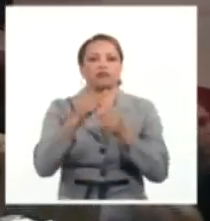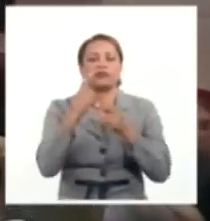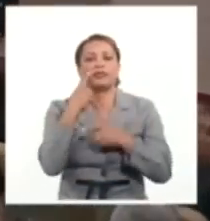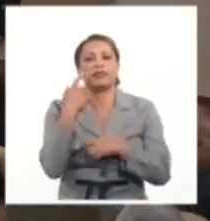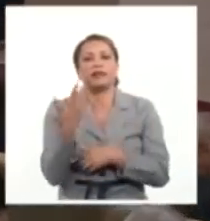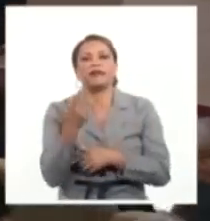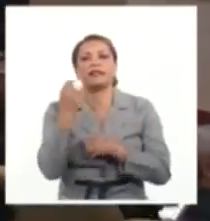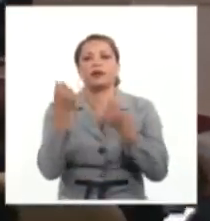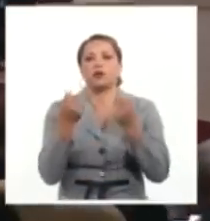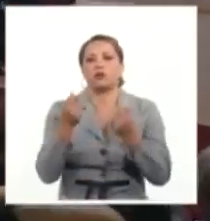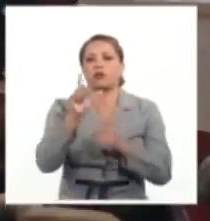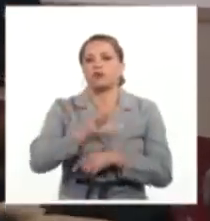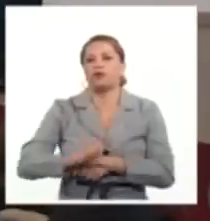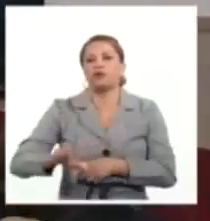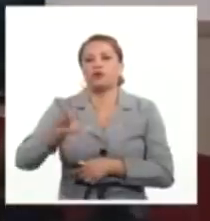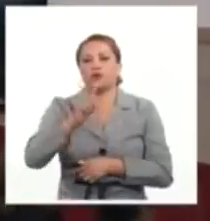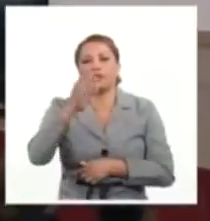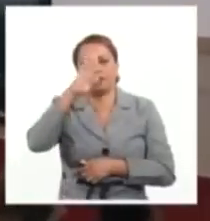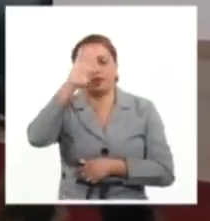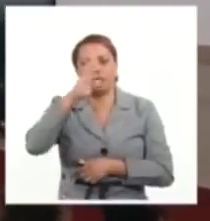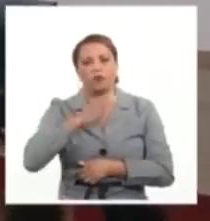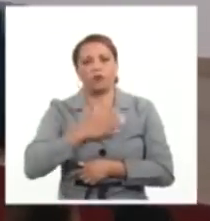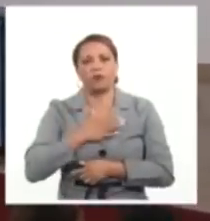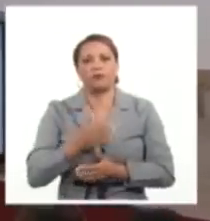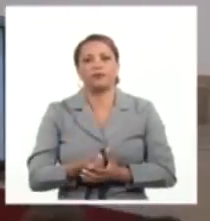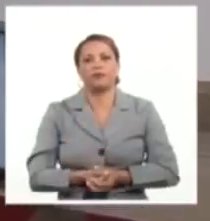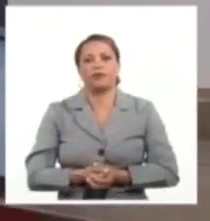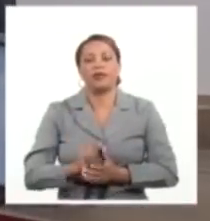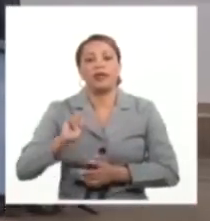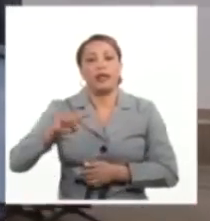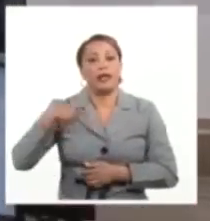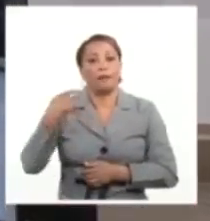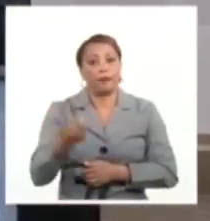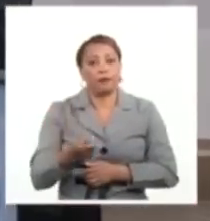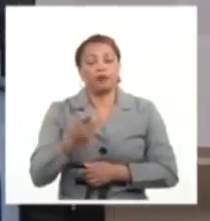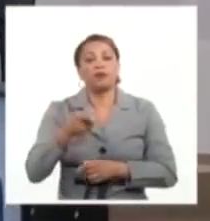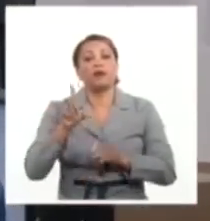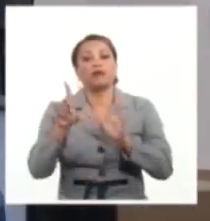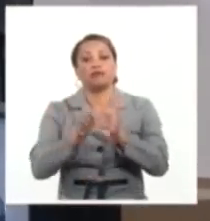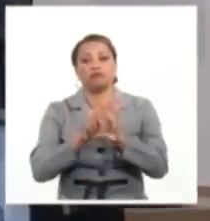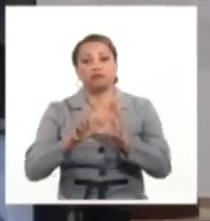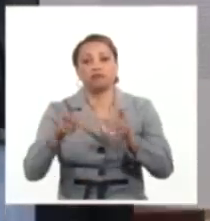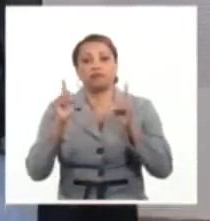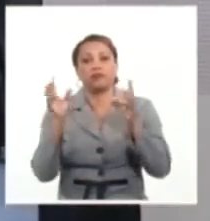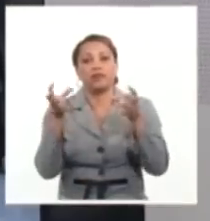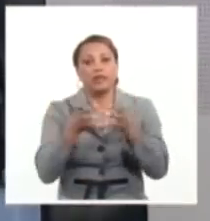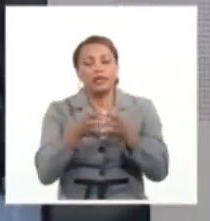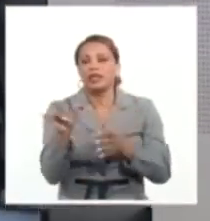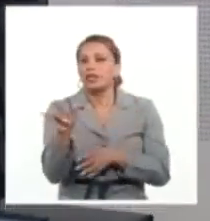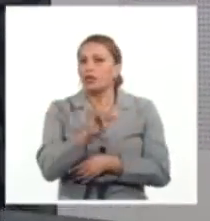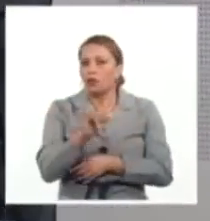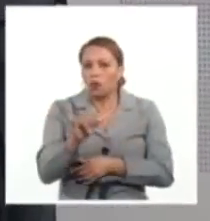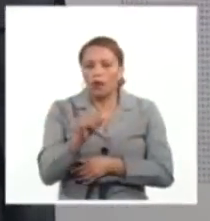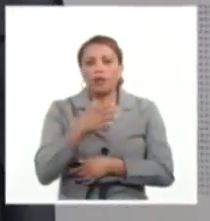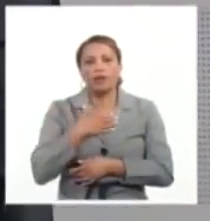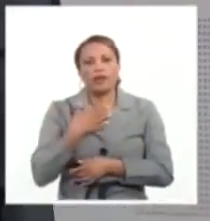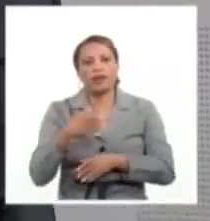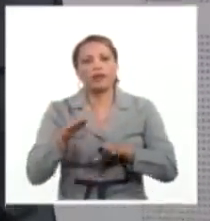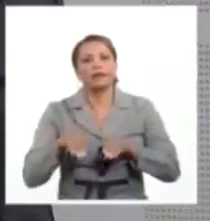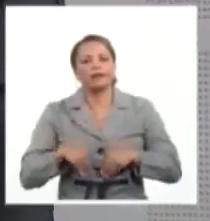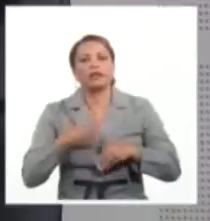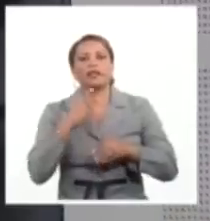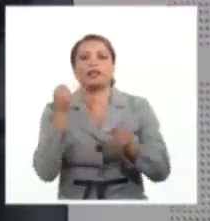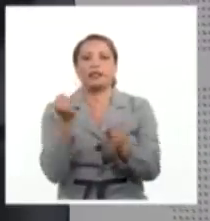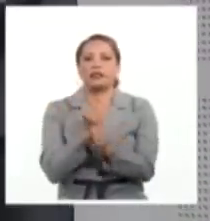económico y social de la nación. A la próxima legislatura le corresponderá igualmente enfrentar un arduo